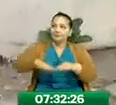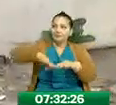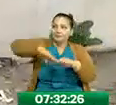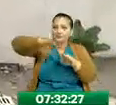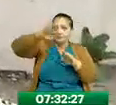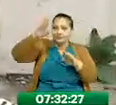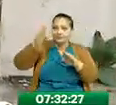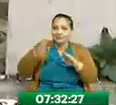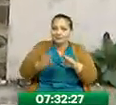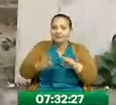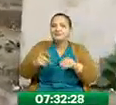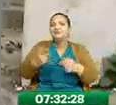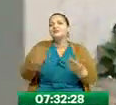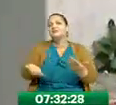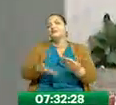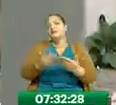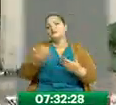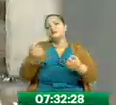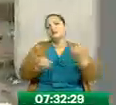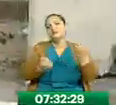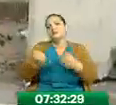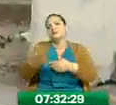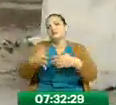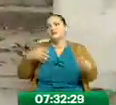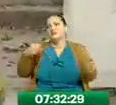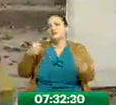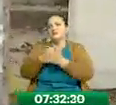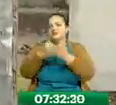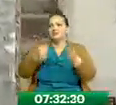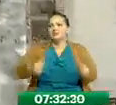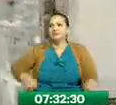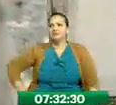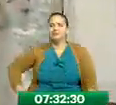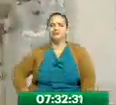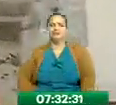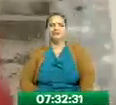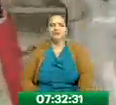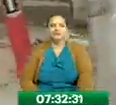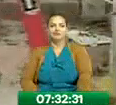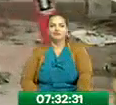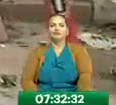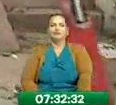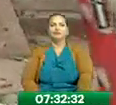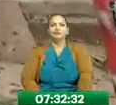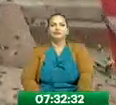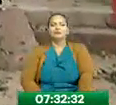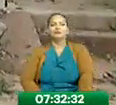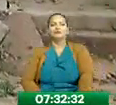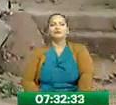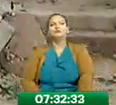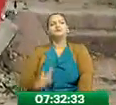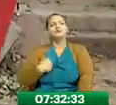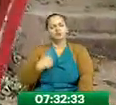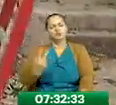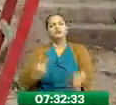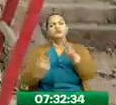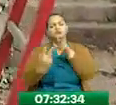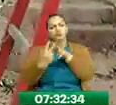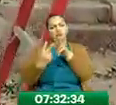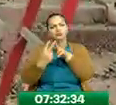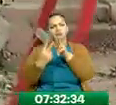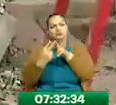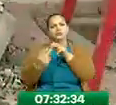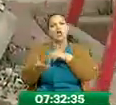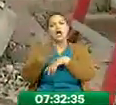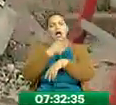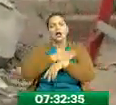más peligroso y está más expuesta a este tipo de accidentes. Incluso yo cruzaba por ahí hace días